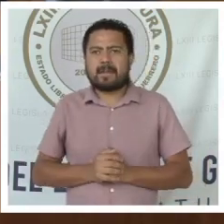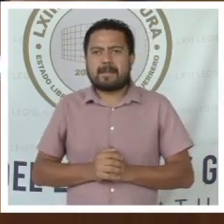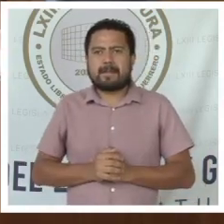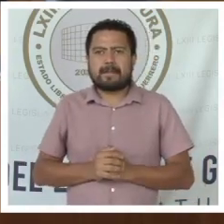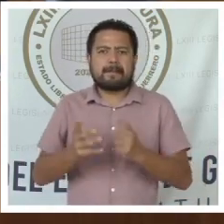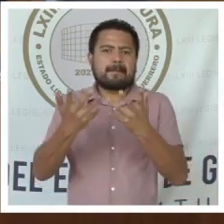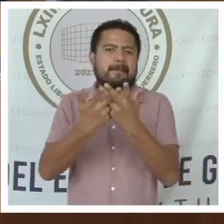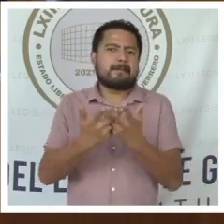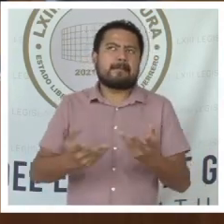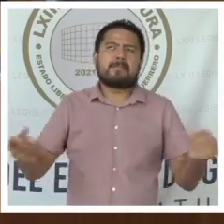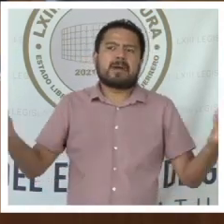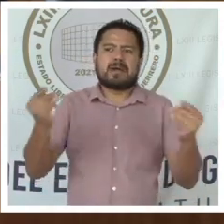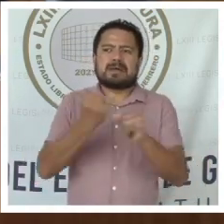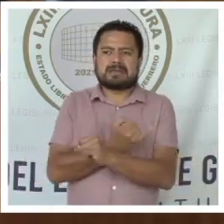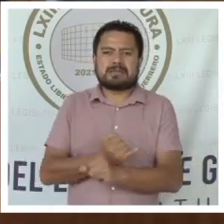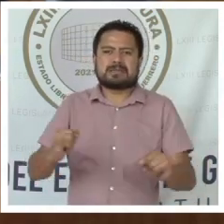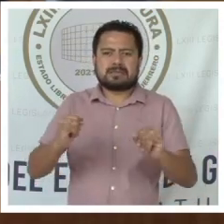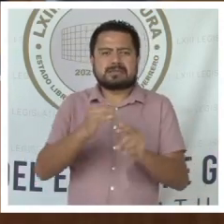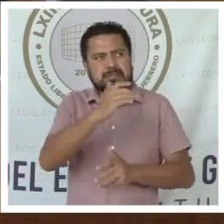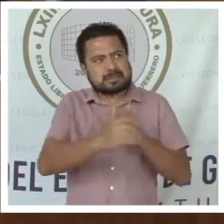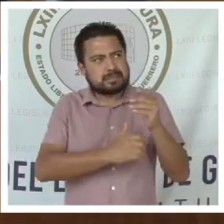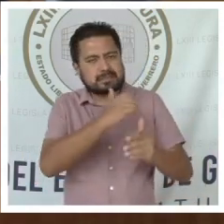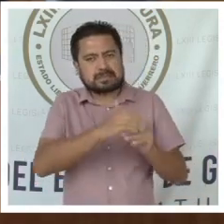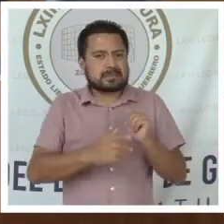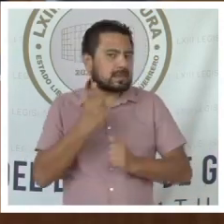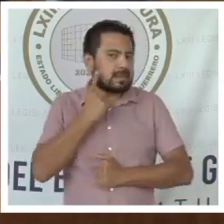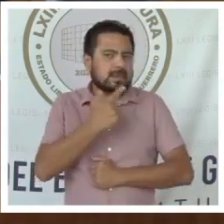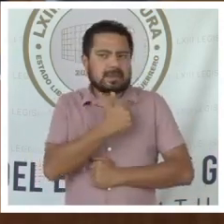desaparecer estos organismos es cuanto diputada presidenta gracias